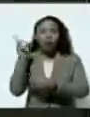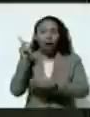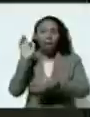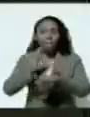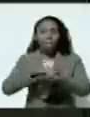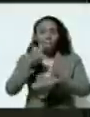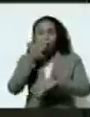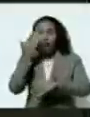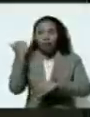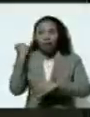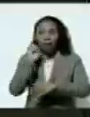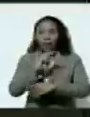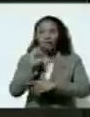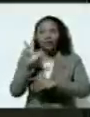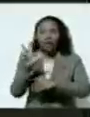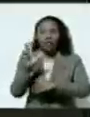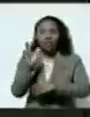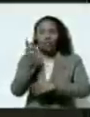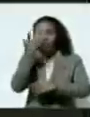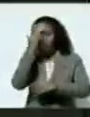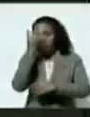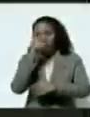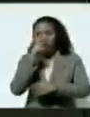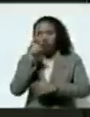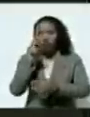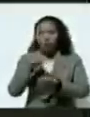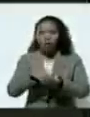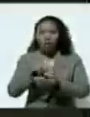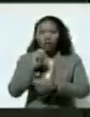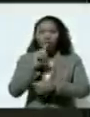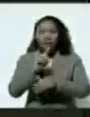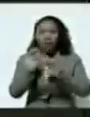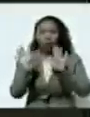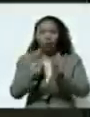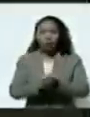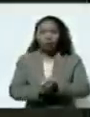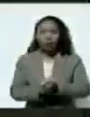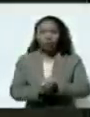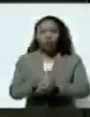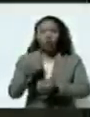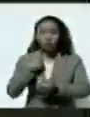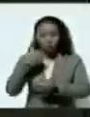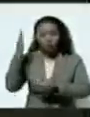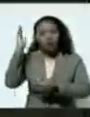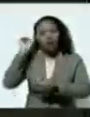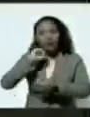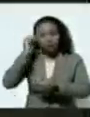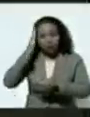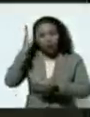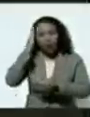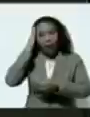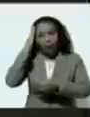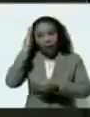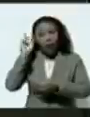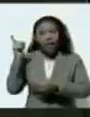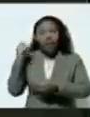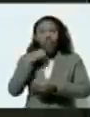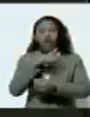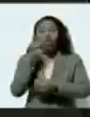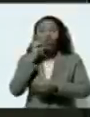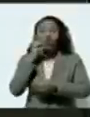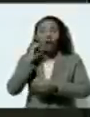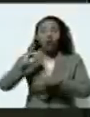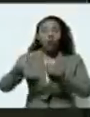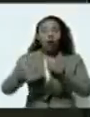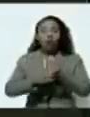pasado 23 de febrero del año 2019. Yo sí sé que Iván Duque, Juan